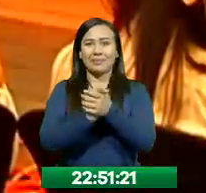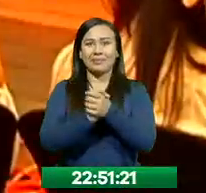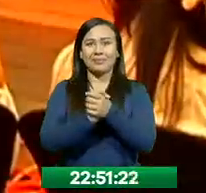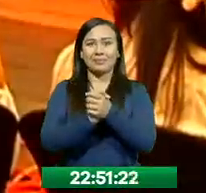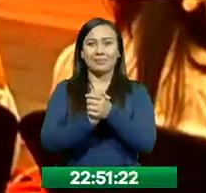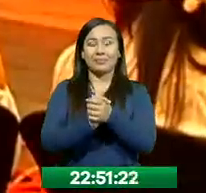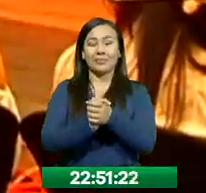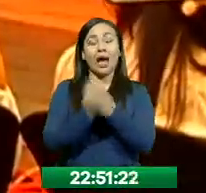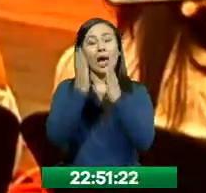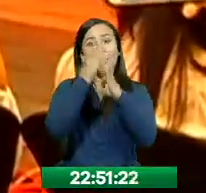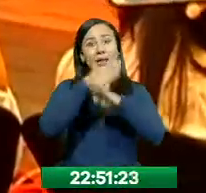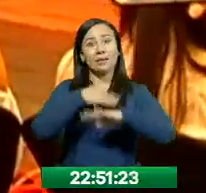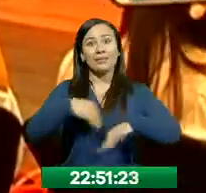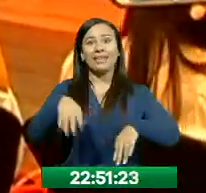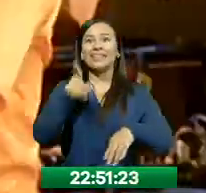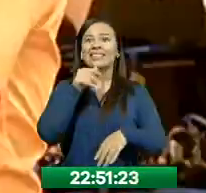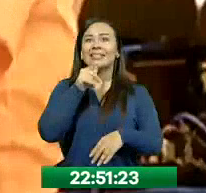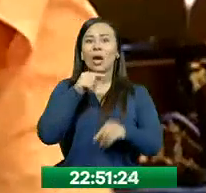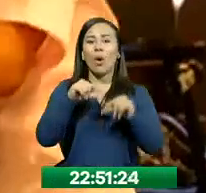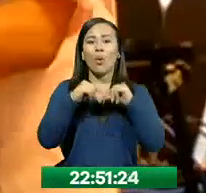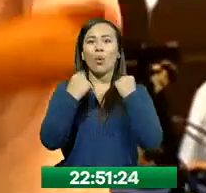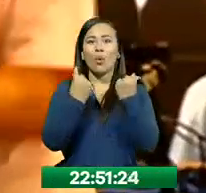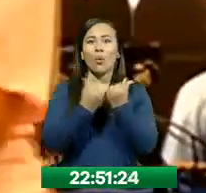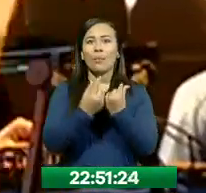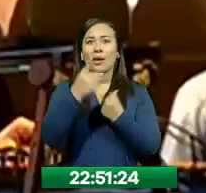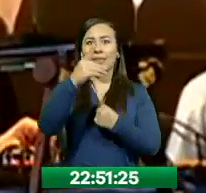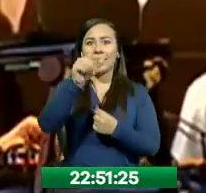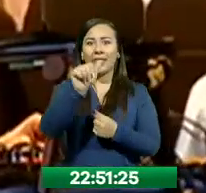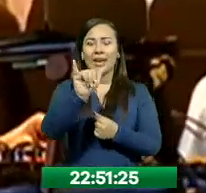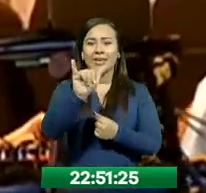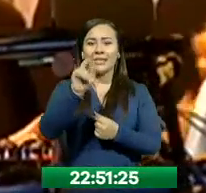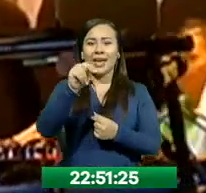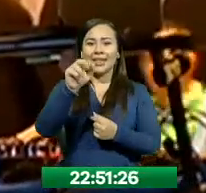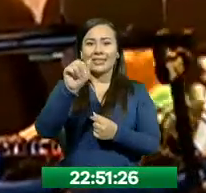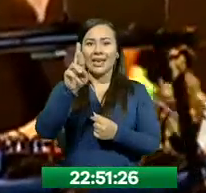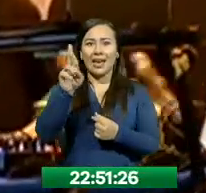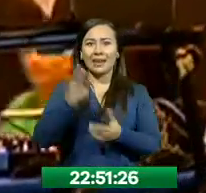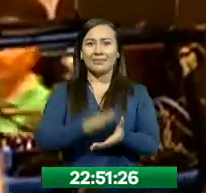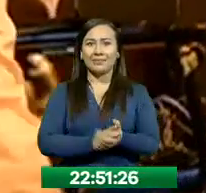con broche de oro, se presentó el grupo Nayarat.